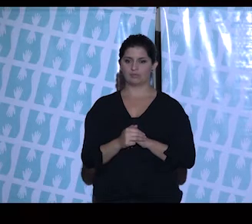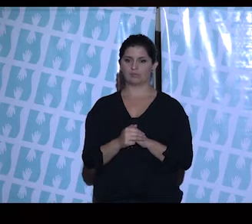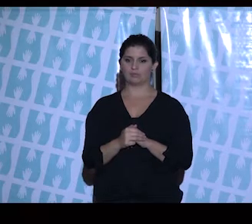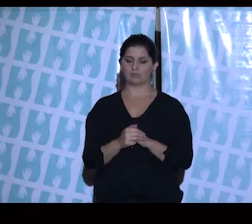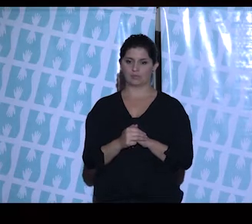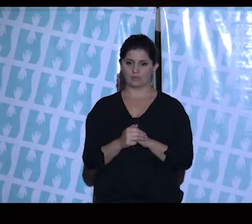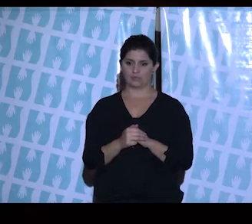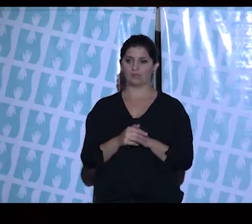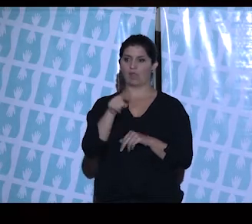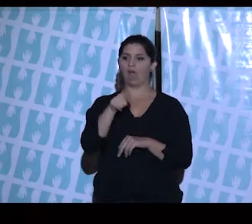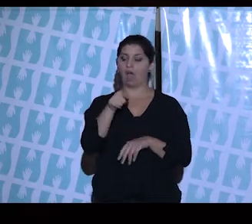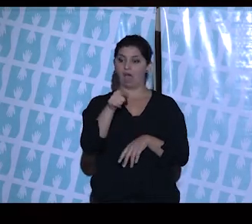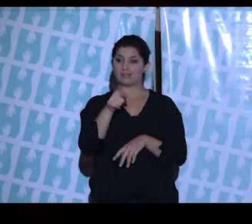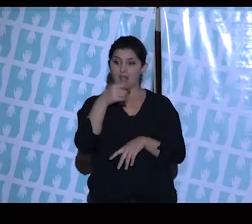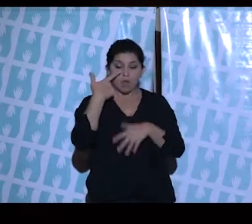descubrió